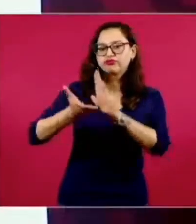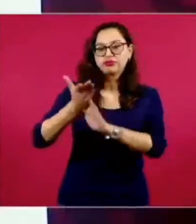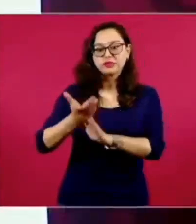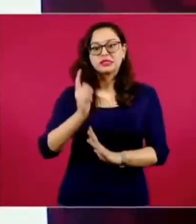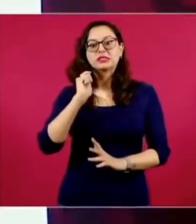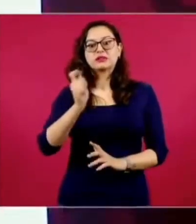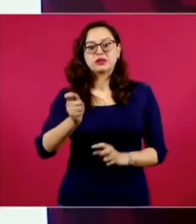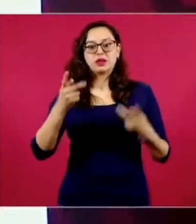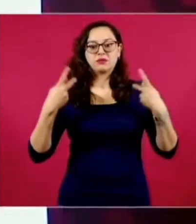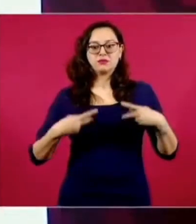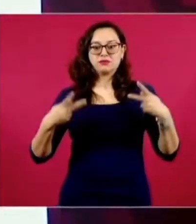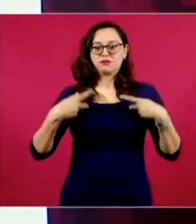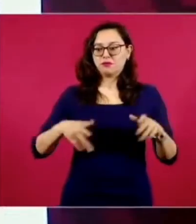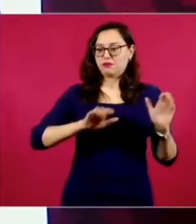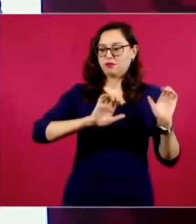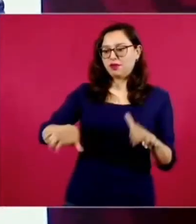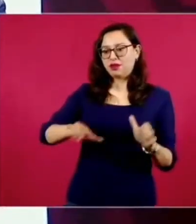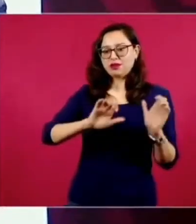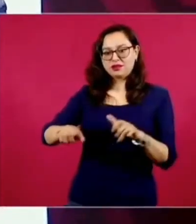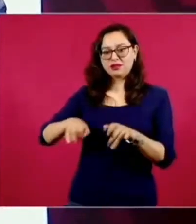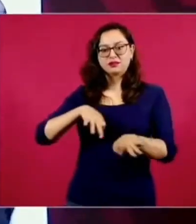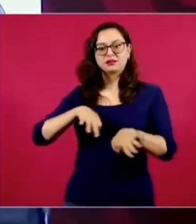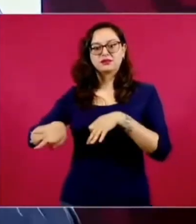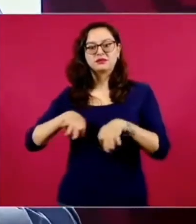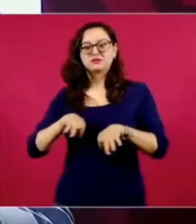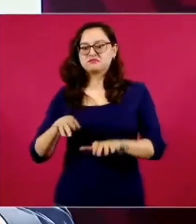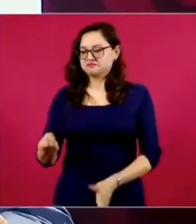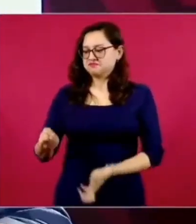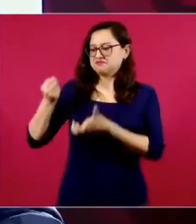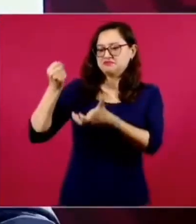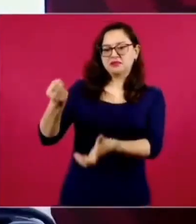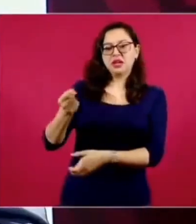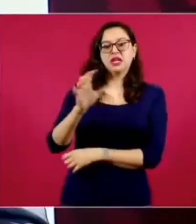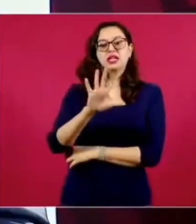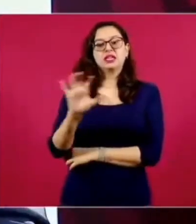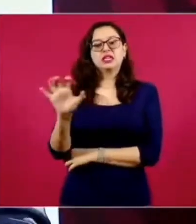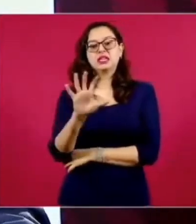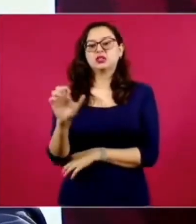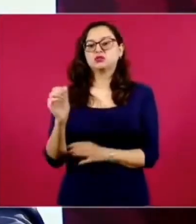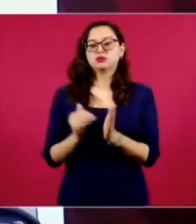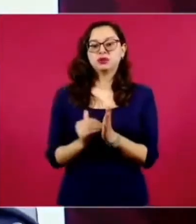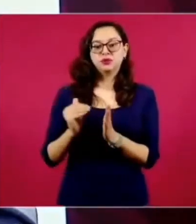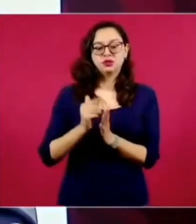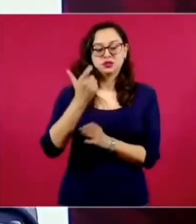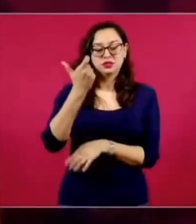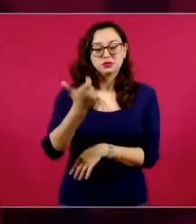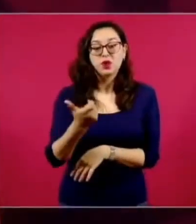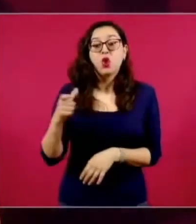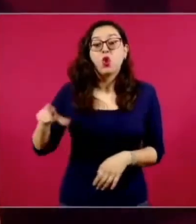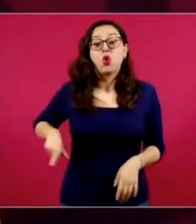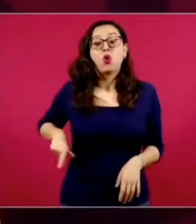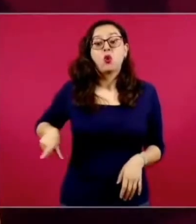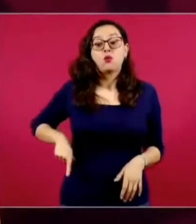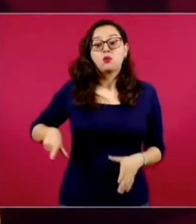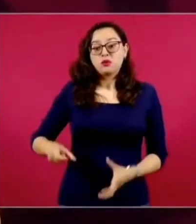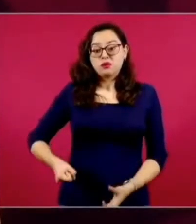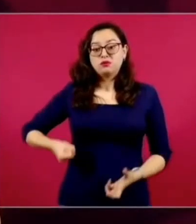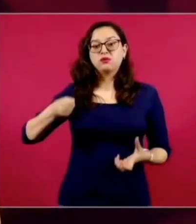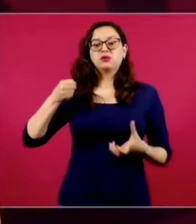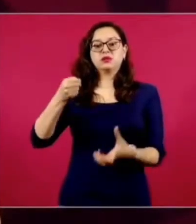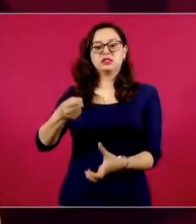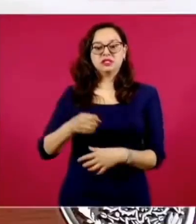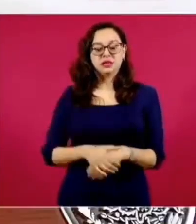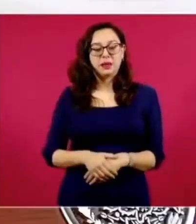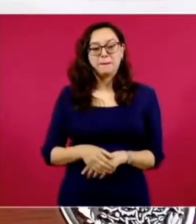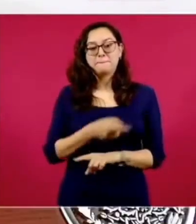estamos hablando de una inversión pública de 500,000 millones de pesos, medio billón